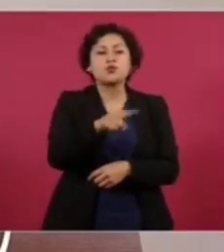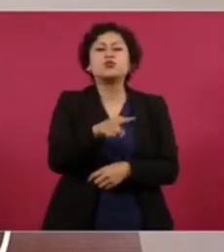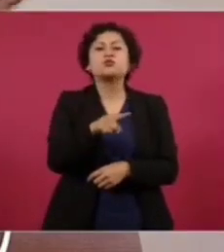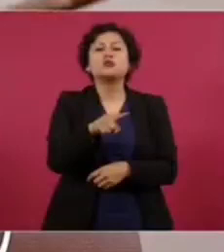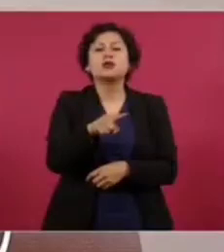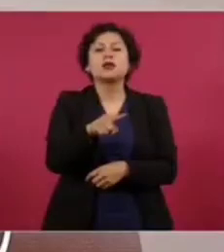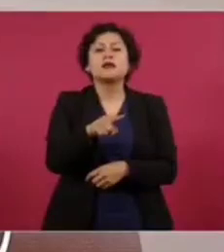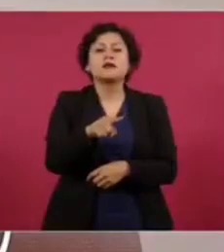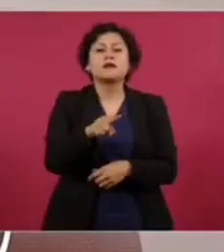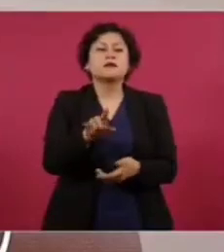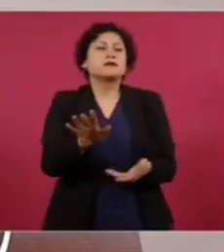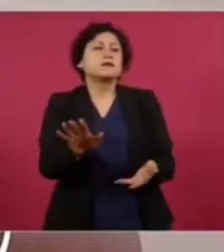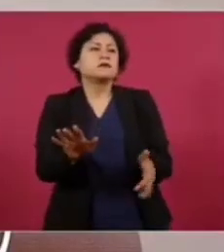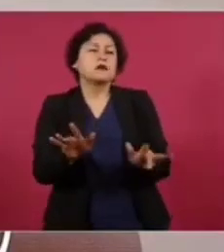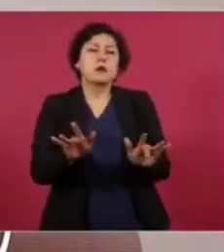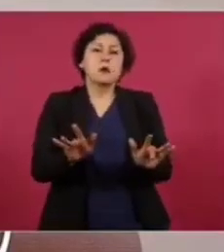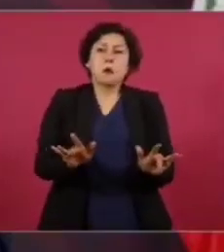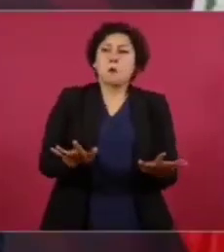bordados a mano,